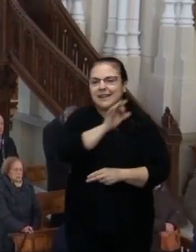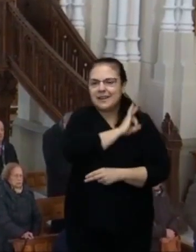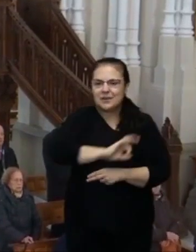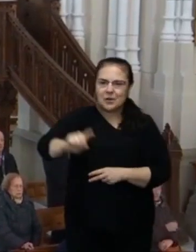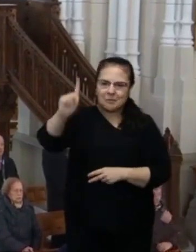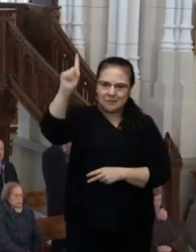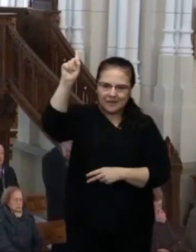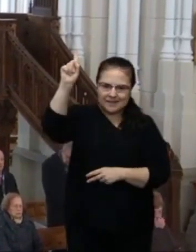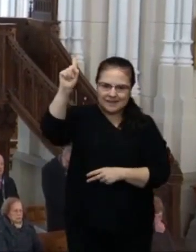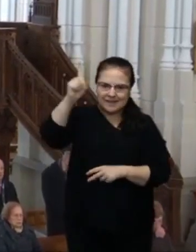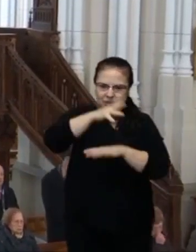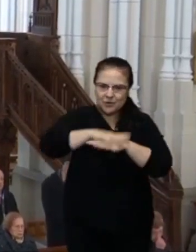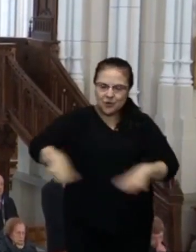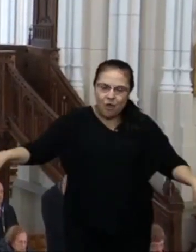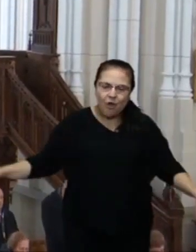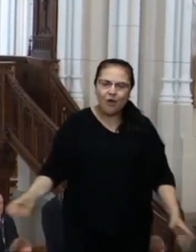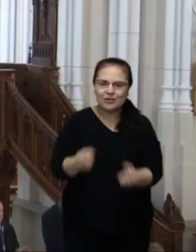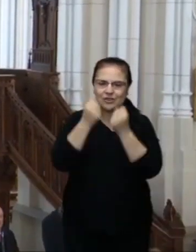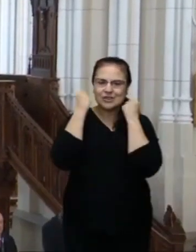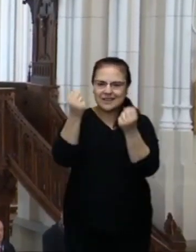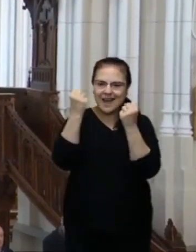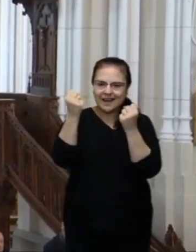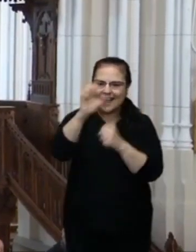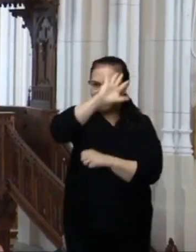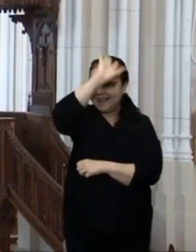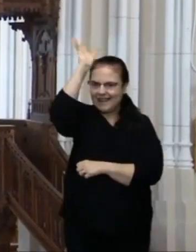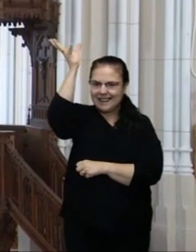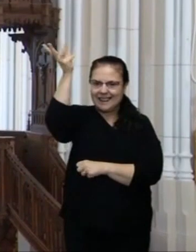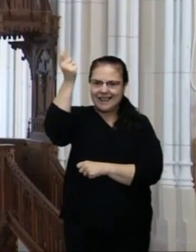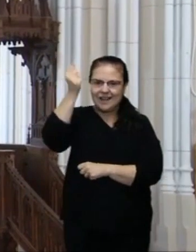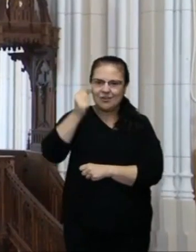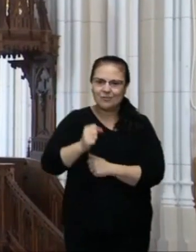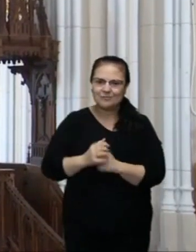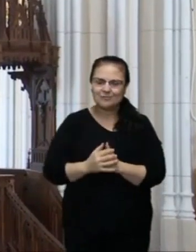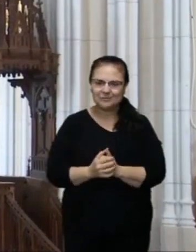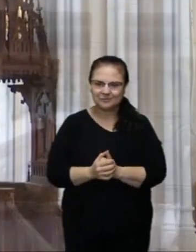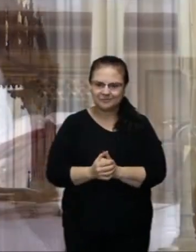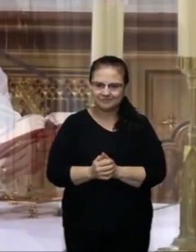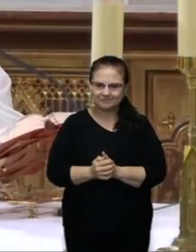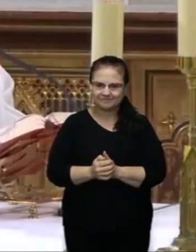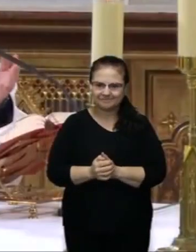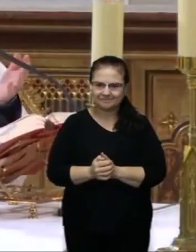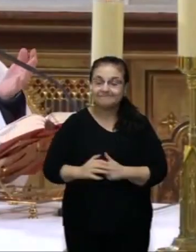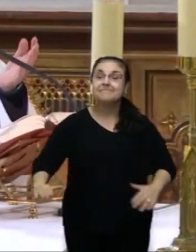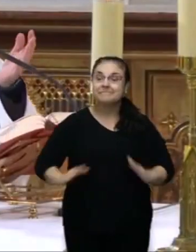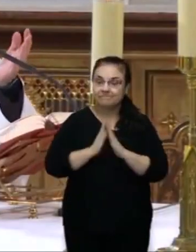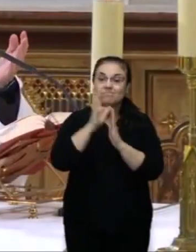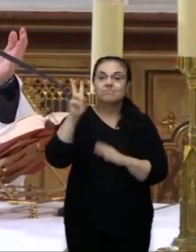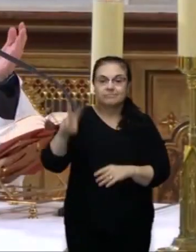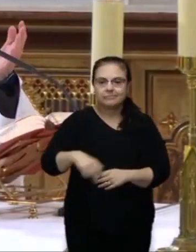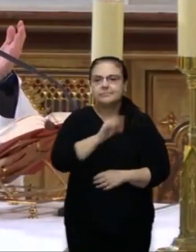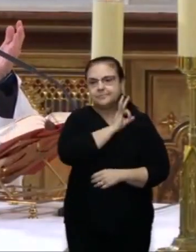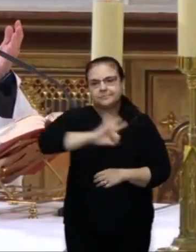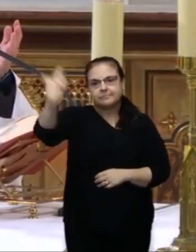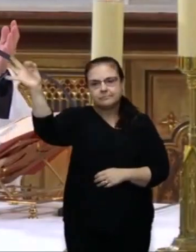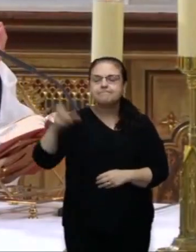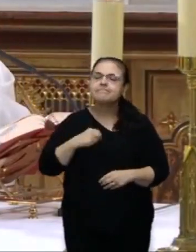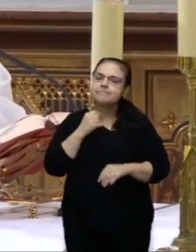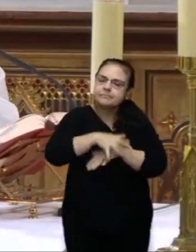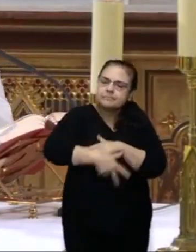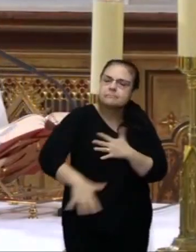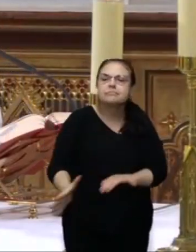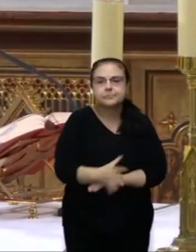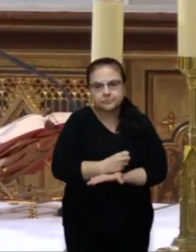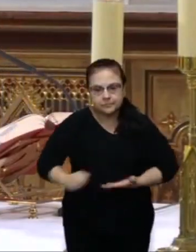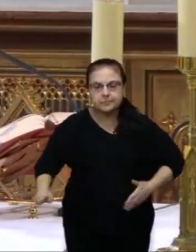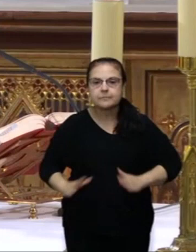que viene en nombre del Señor. Hosana en el cielo. Santo eres en verdad, Señor,